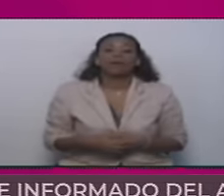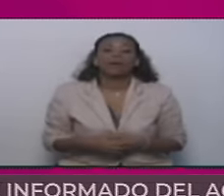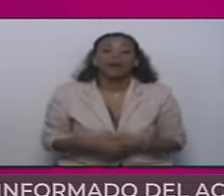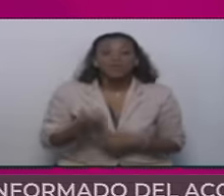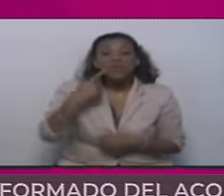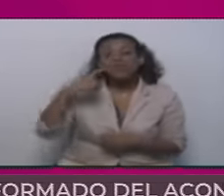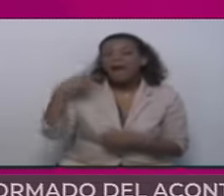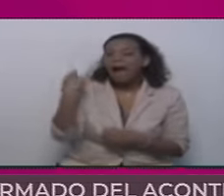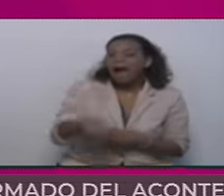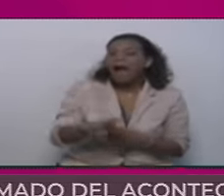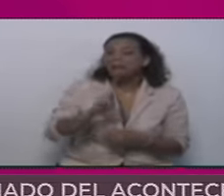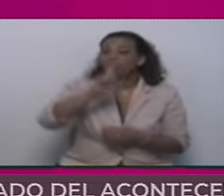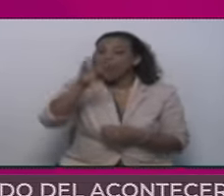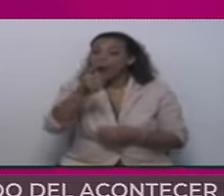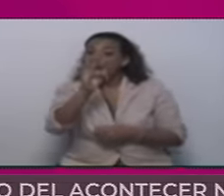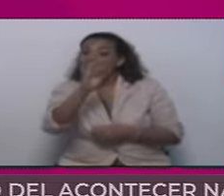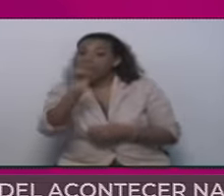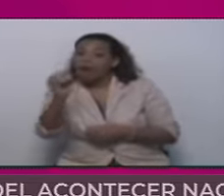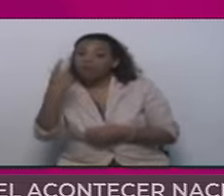gafo.